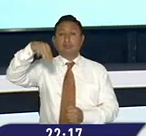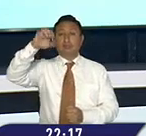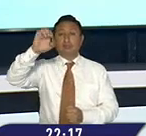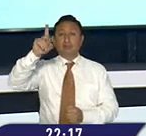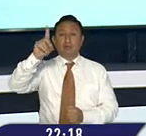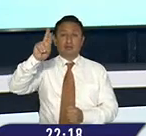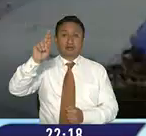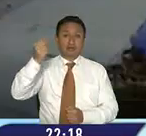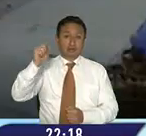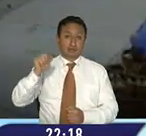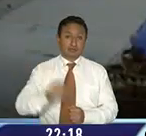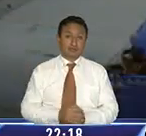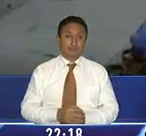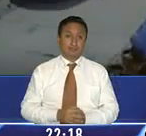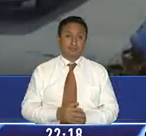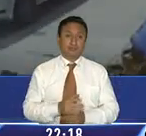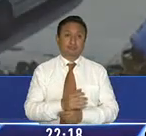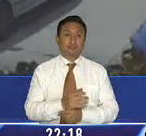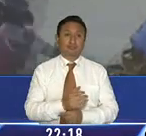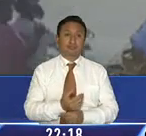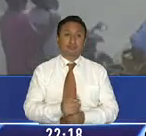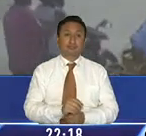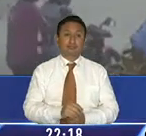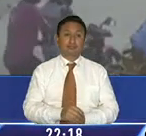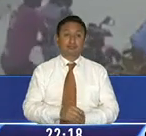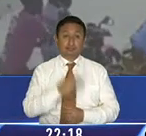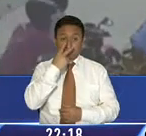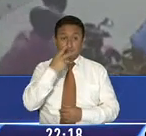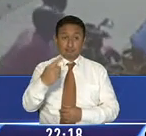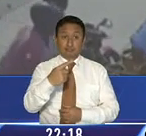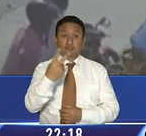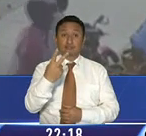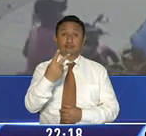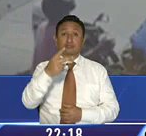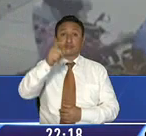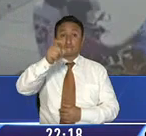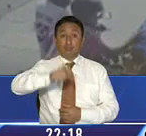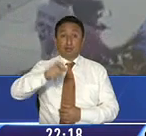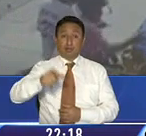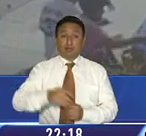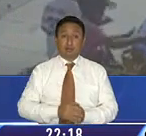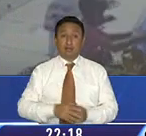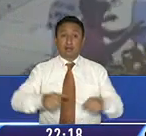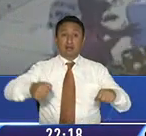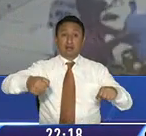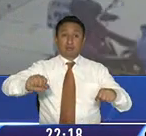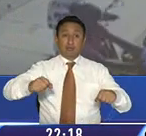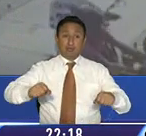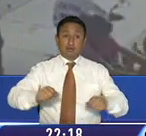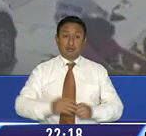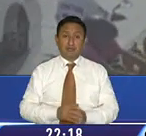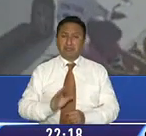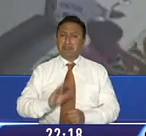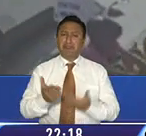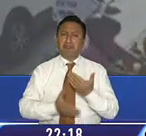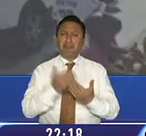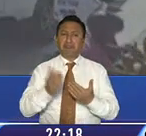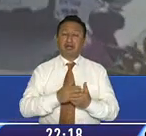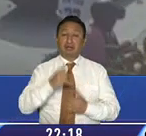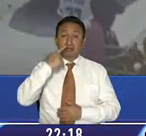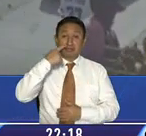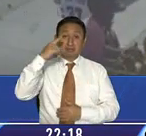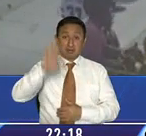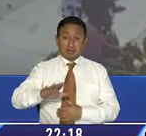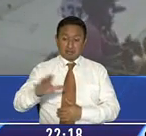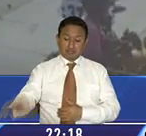Guayaquil. En el video podemos ver a dos sujetos los cuales en una moto y sin mucho esfuerzo se llevan un tanque de